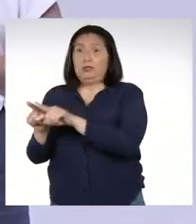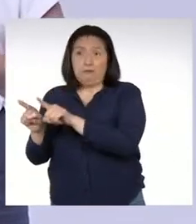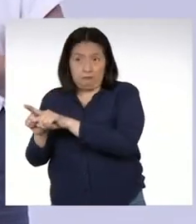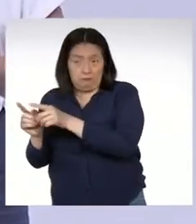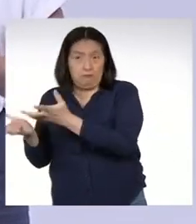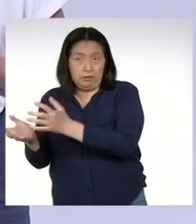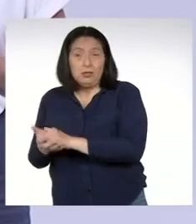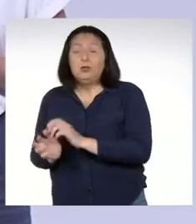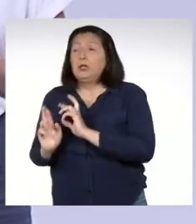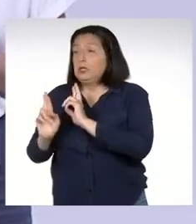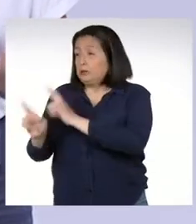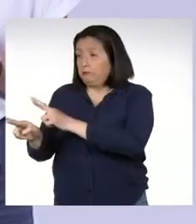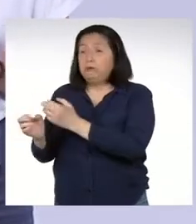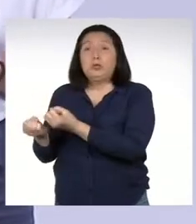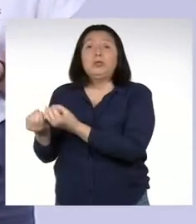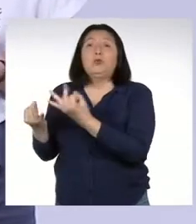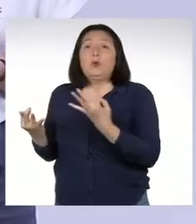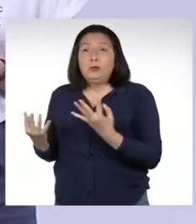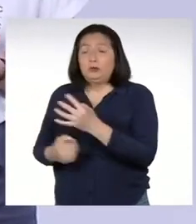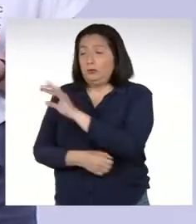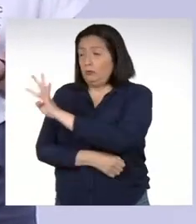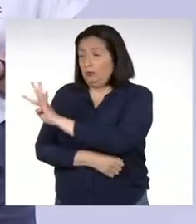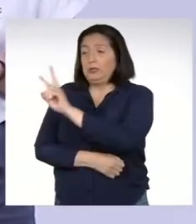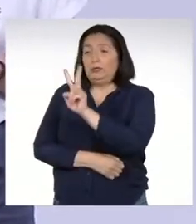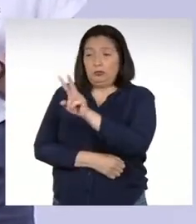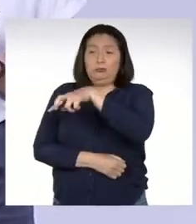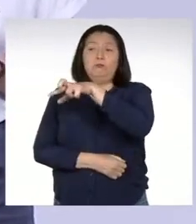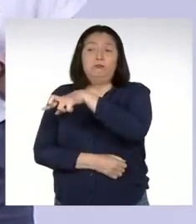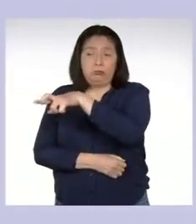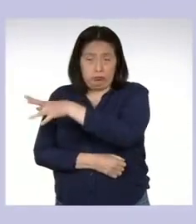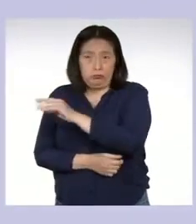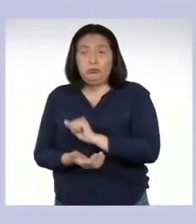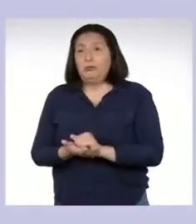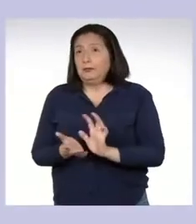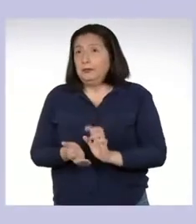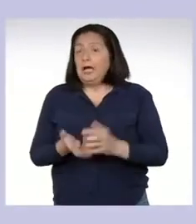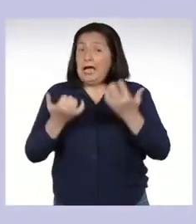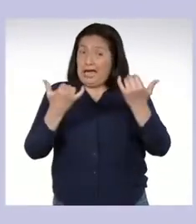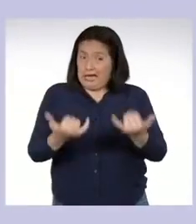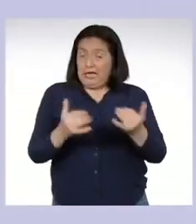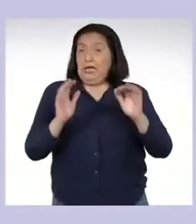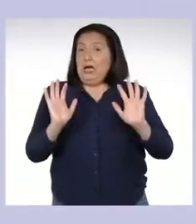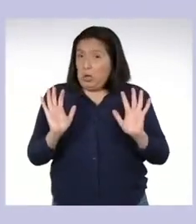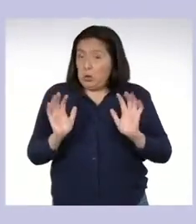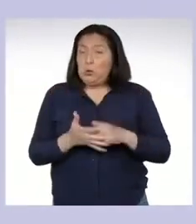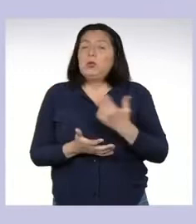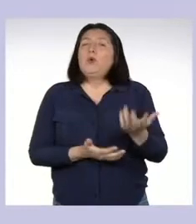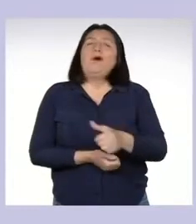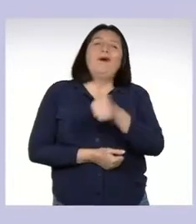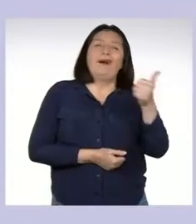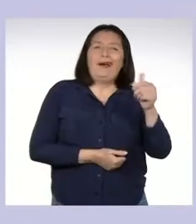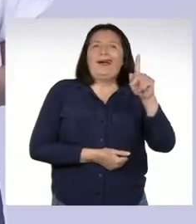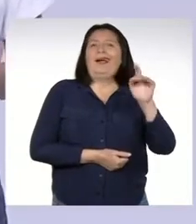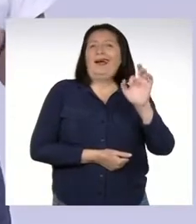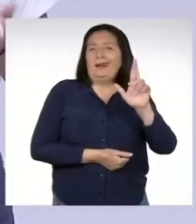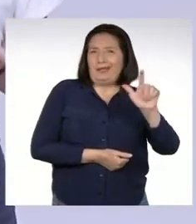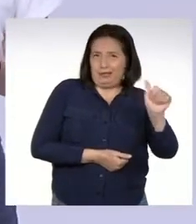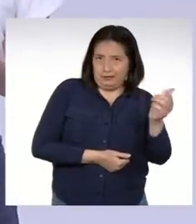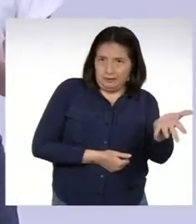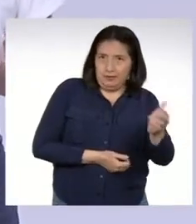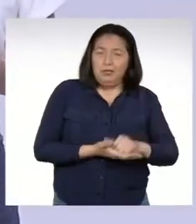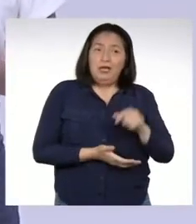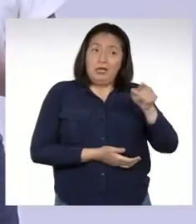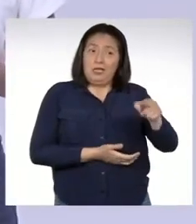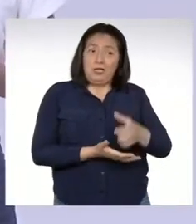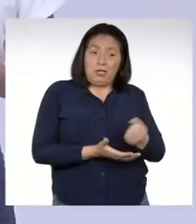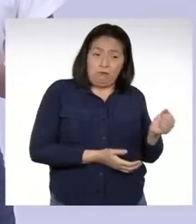cual genera un resultado de 42 puntos. Ahora vamos a ver los puntos de Carla.